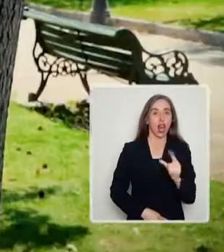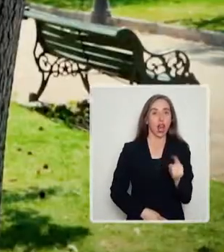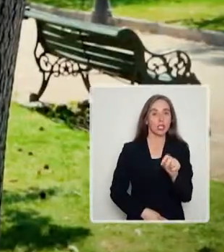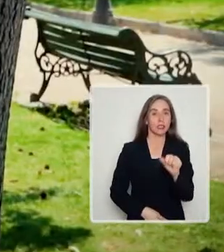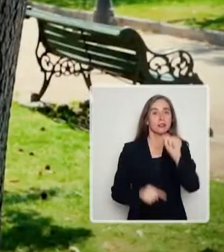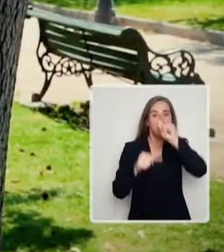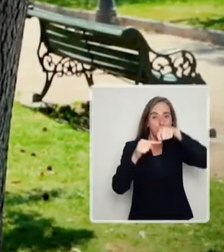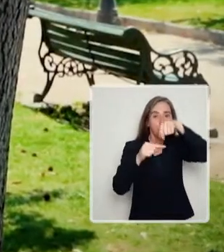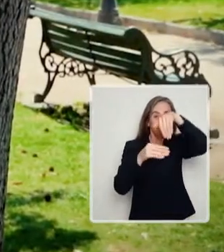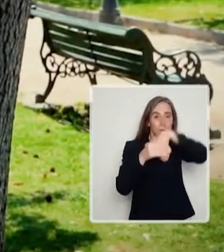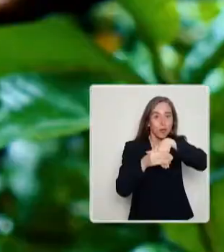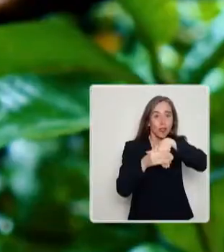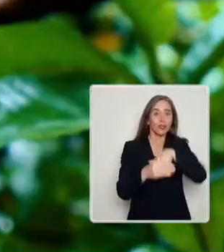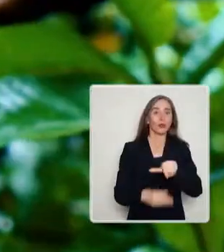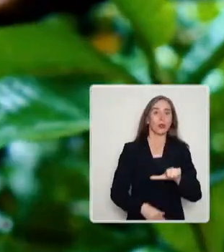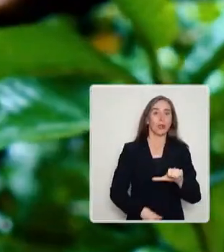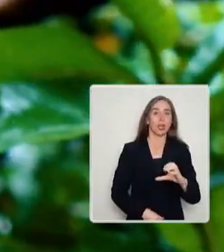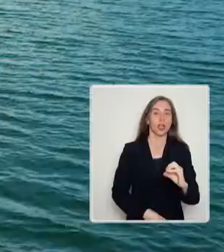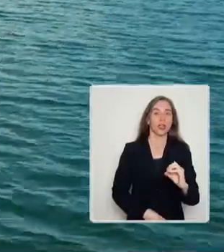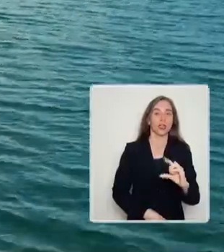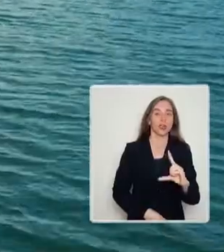ecologista vote ecologista